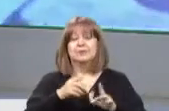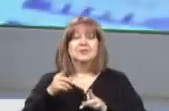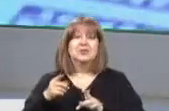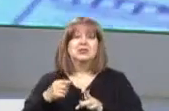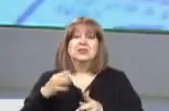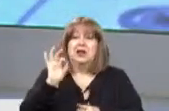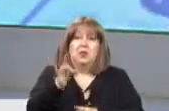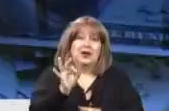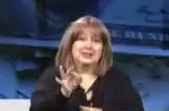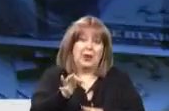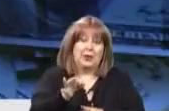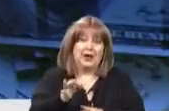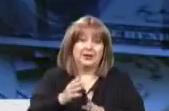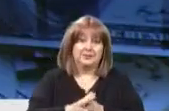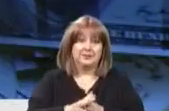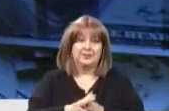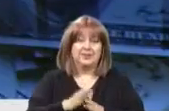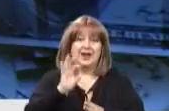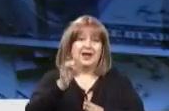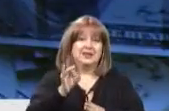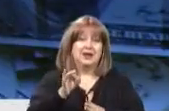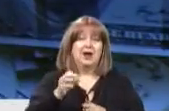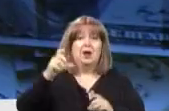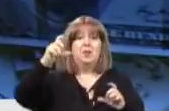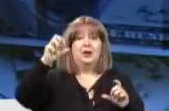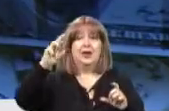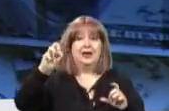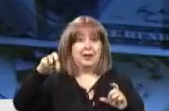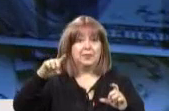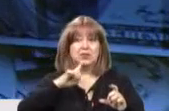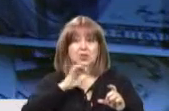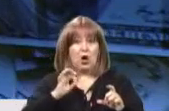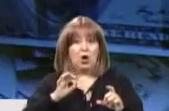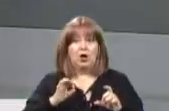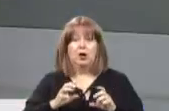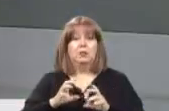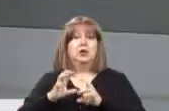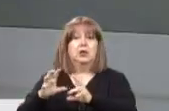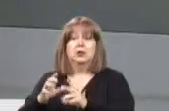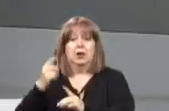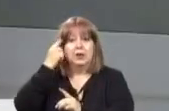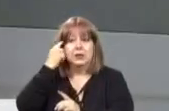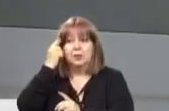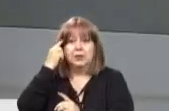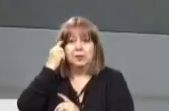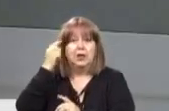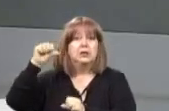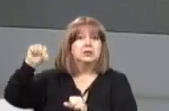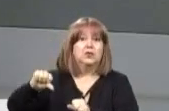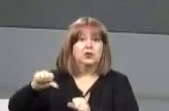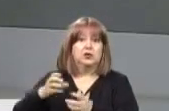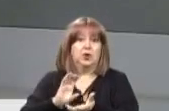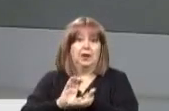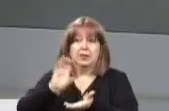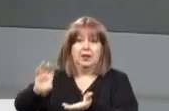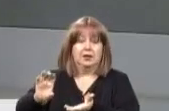de inversor conservador, la estás pasando muy mal con las criptomonedas desde que compraste. Un estresazo todo el tiempo. Olvídate. Entonces,